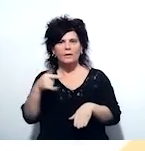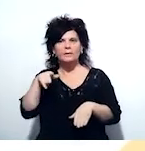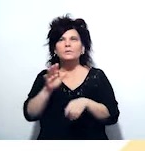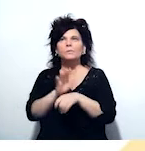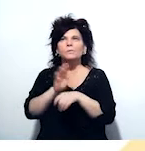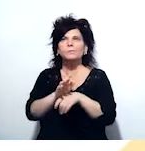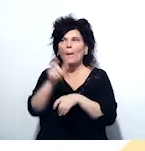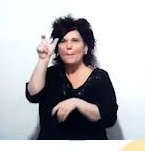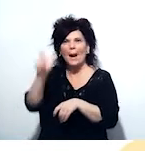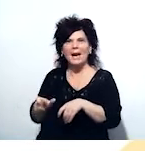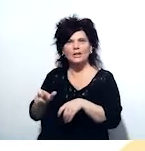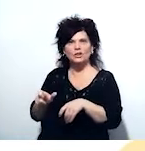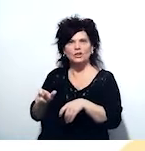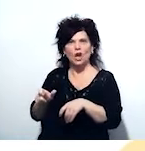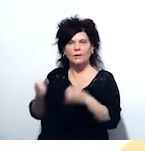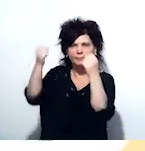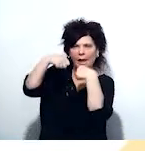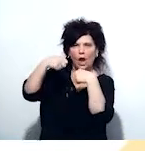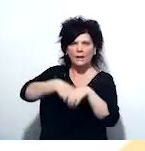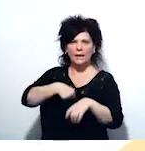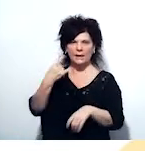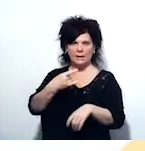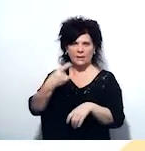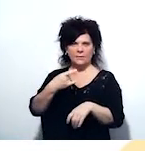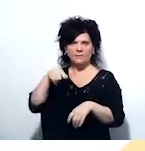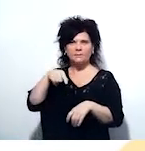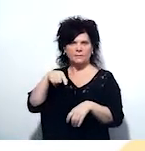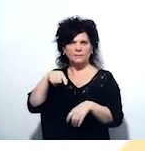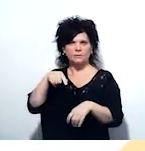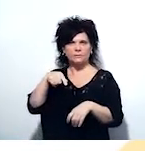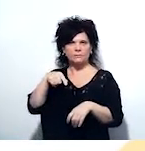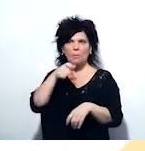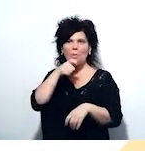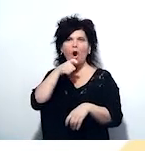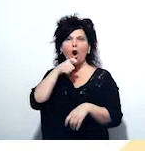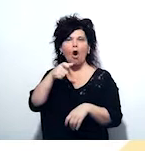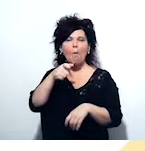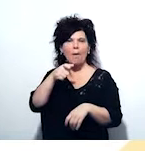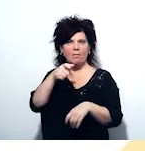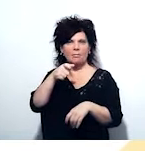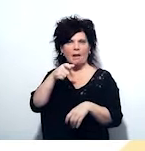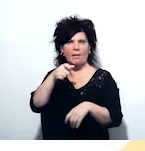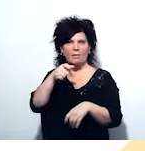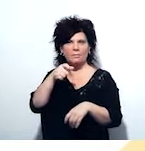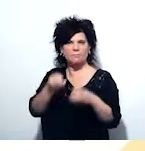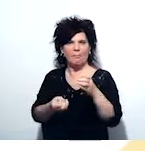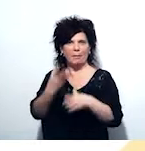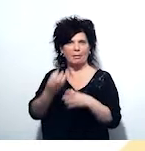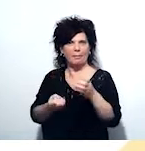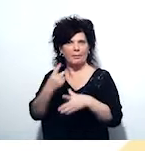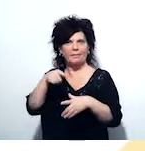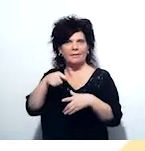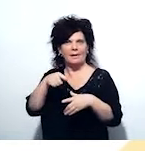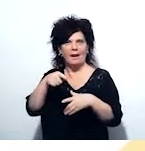de un nombre falso, de una identidad falsa, y provocan comentarios, y lo que pretenden es provocar